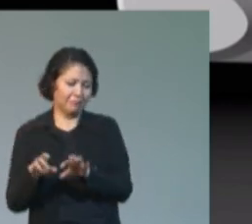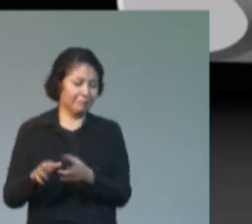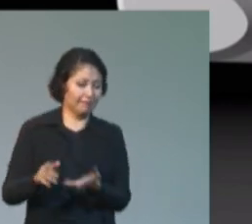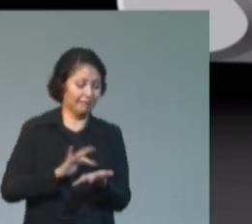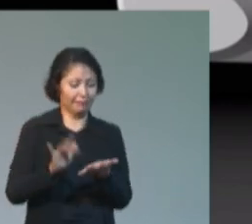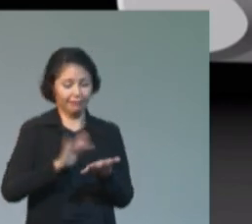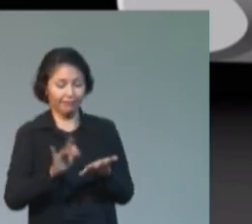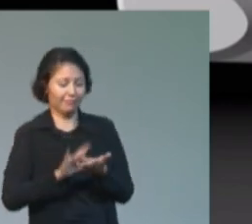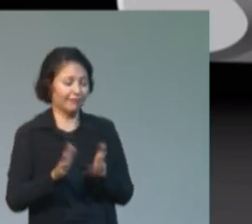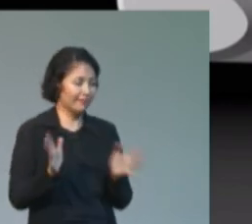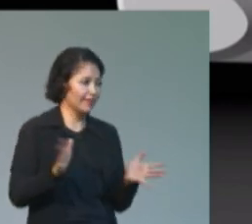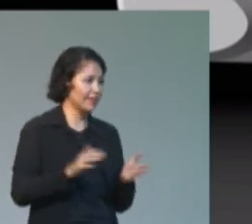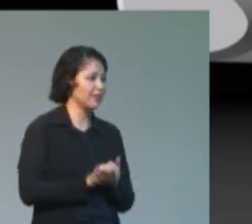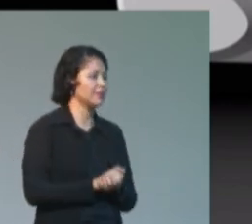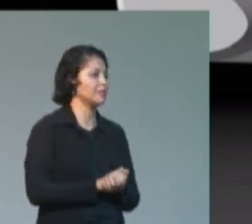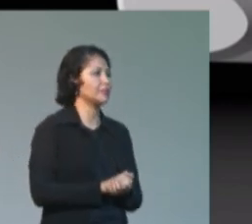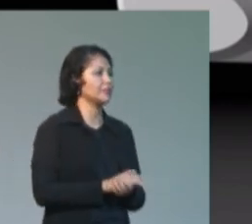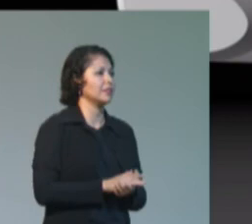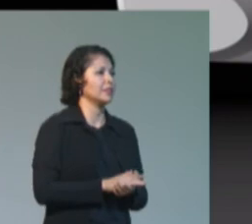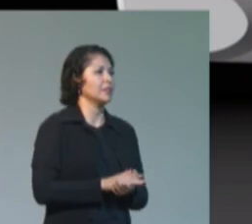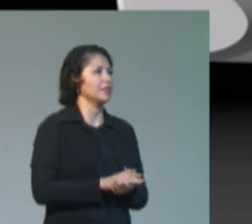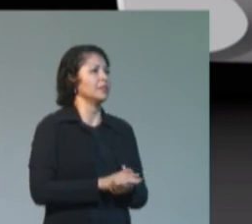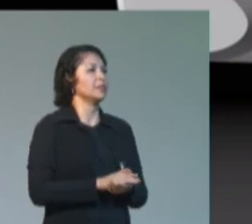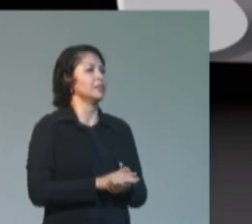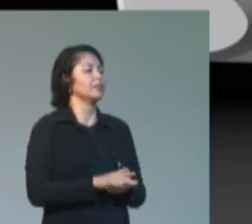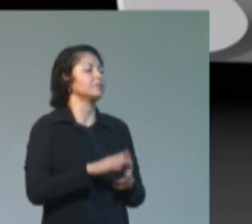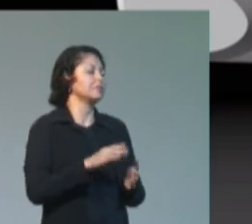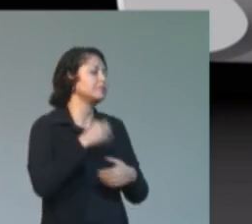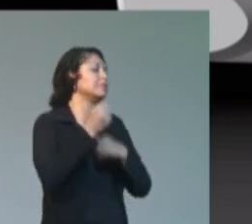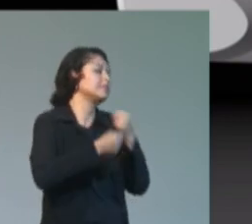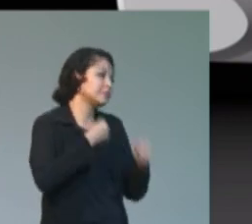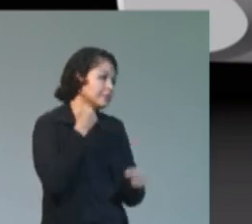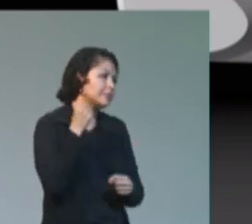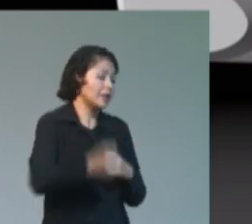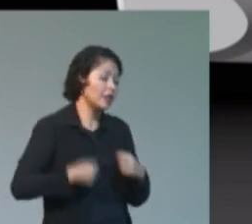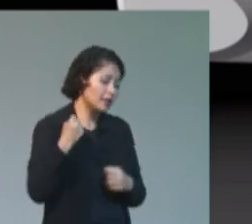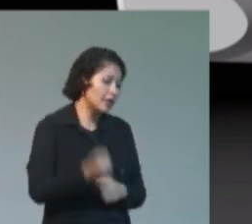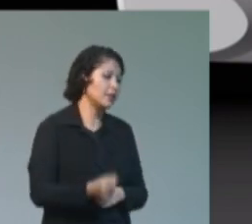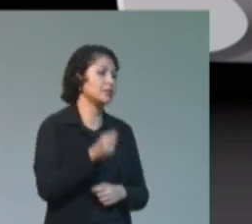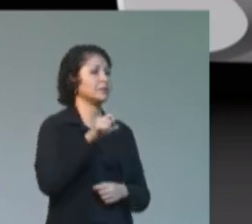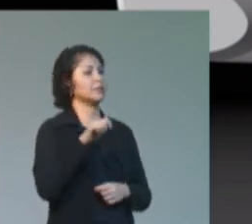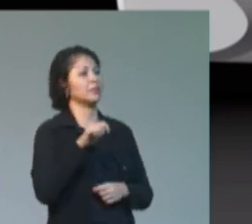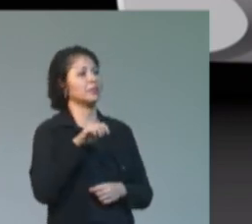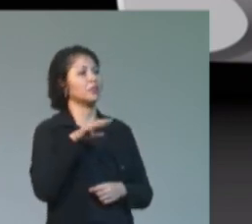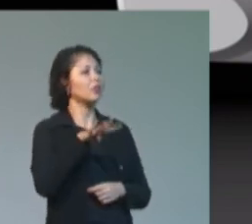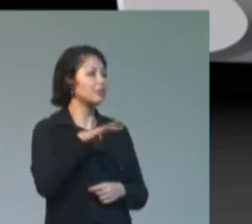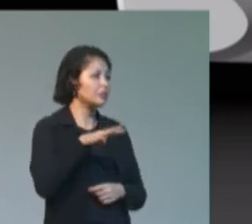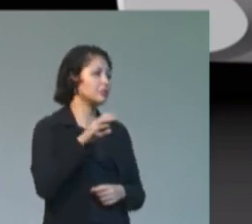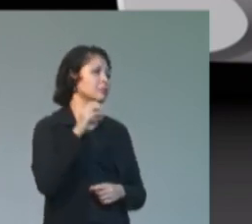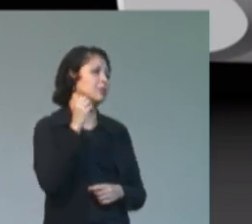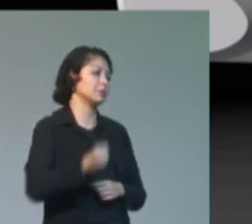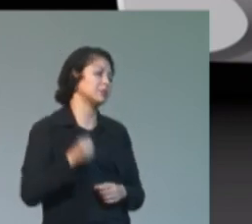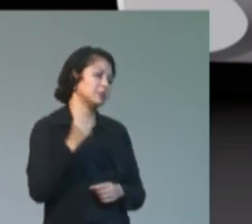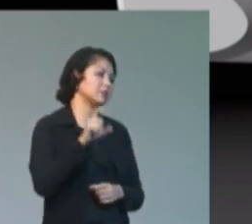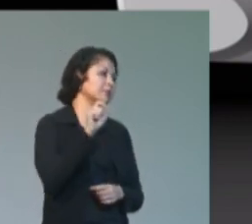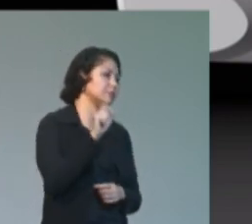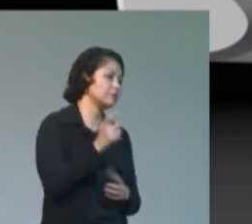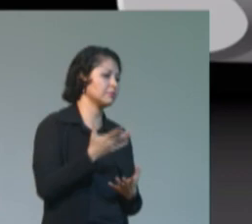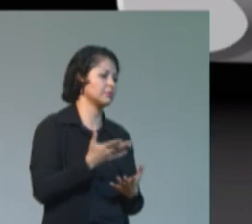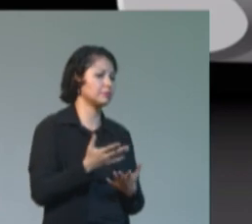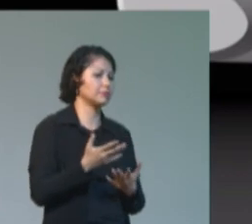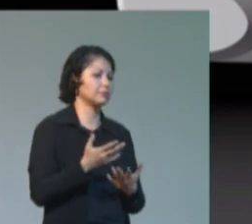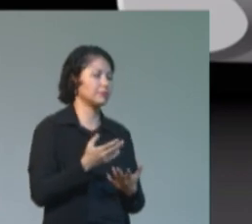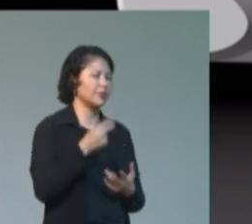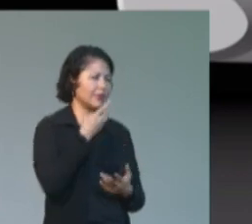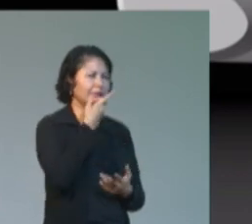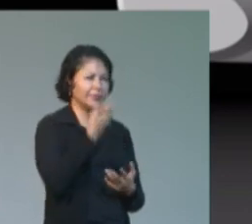tradicionales de la formación del siglo 19 o del siglo 20 yo he dicho algunas veces que el profesor actual